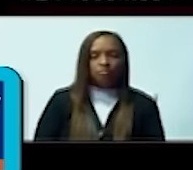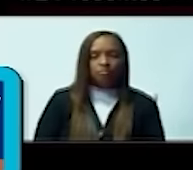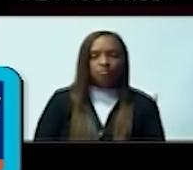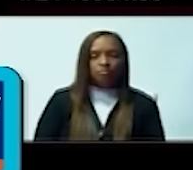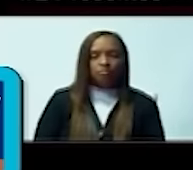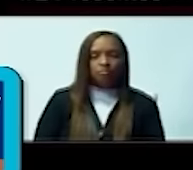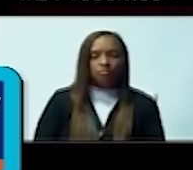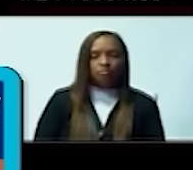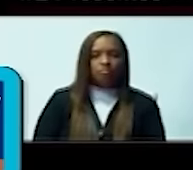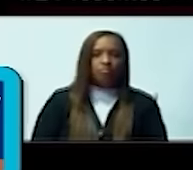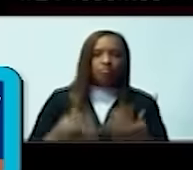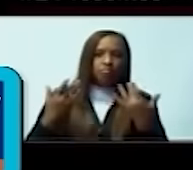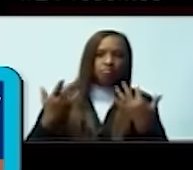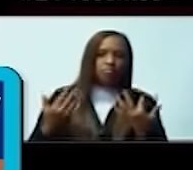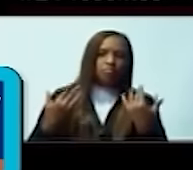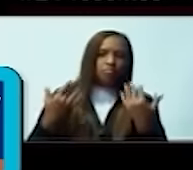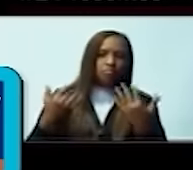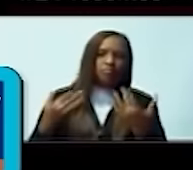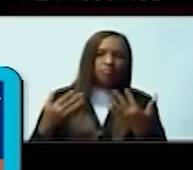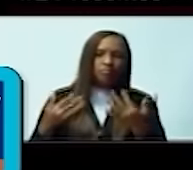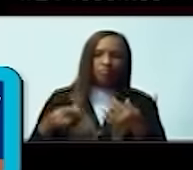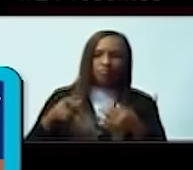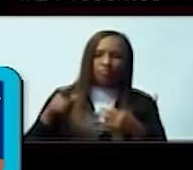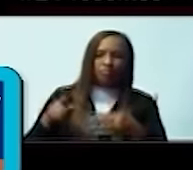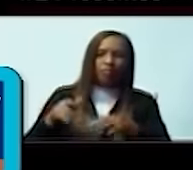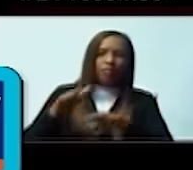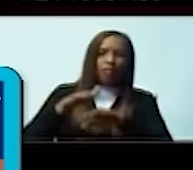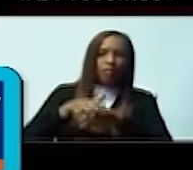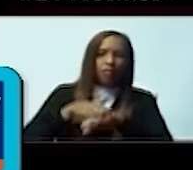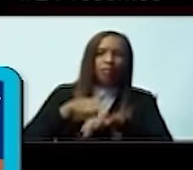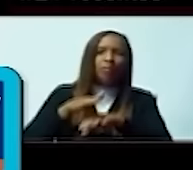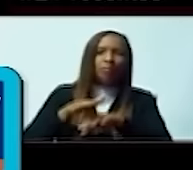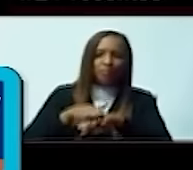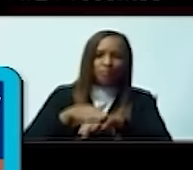Está lento el sistema, doctora Dalgisa.